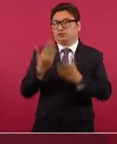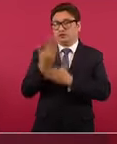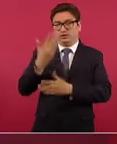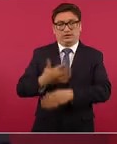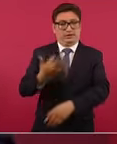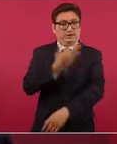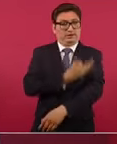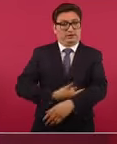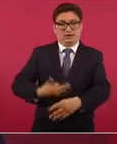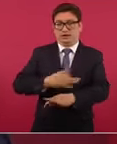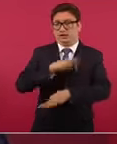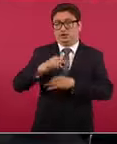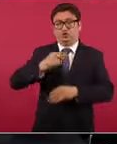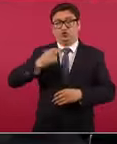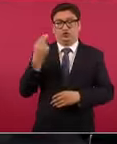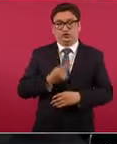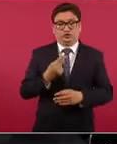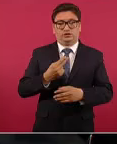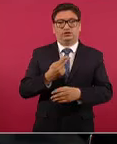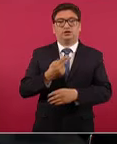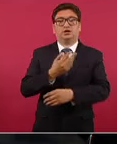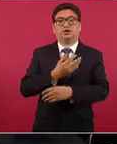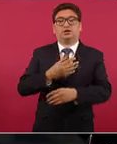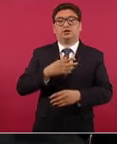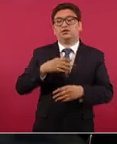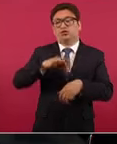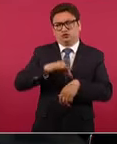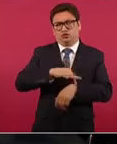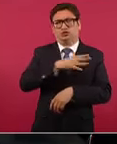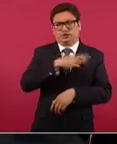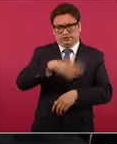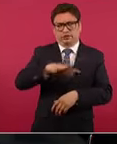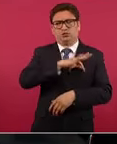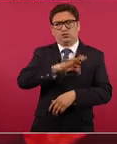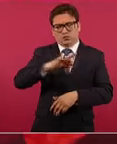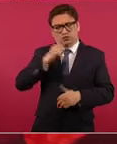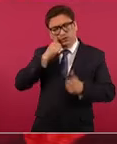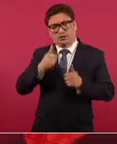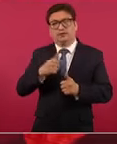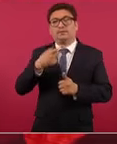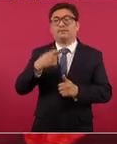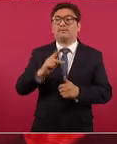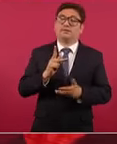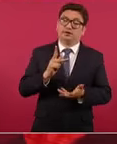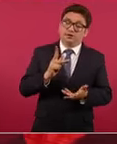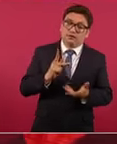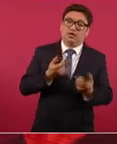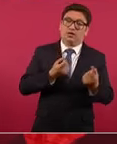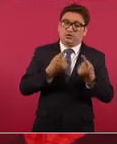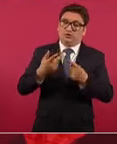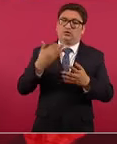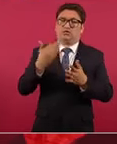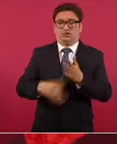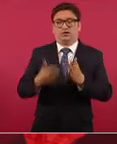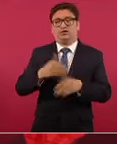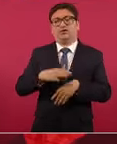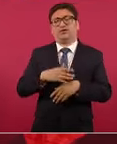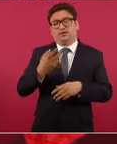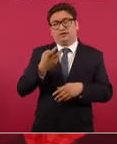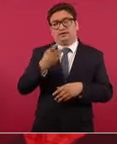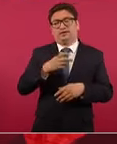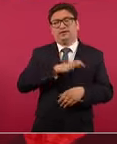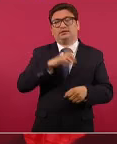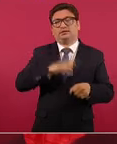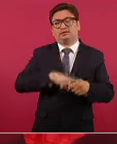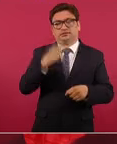todas las urgencias es con médicos generales que a veces pueden resolver y hacer su trabajo pero hay cosas que quedan fuera de sus manos entonces es